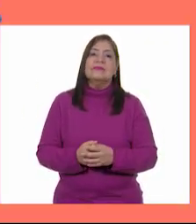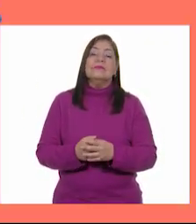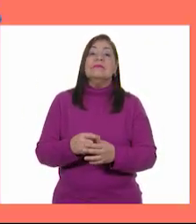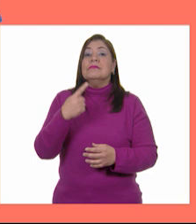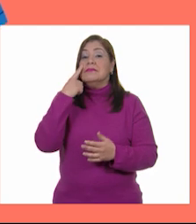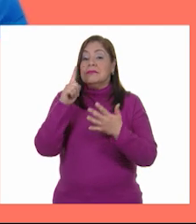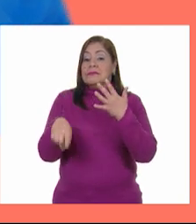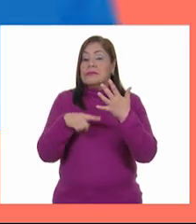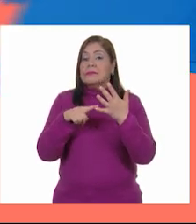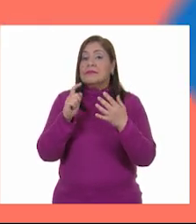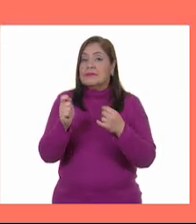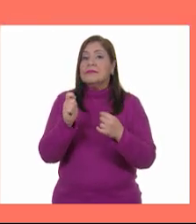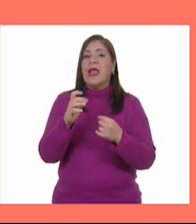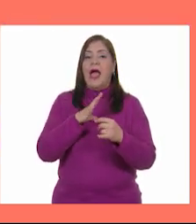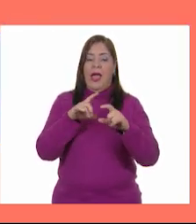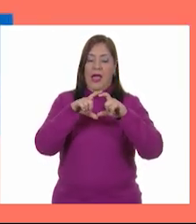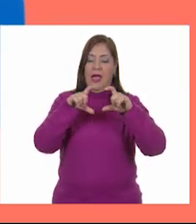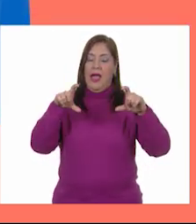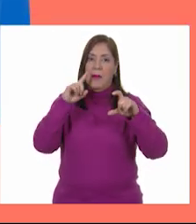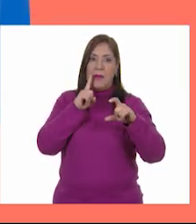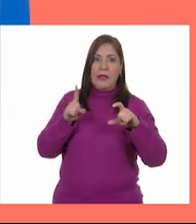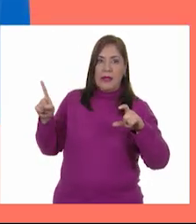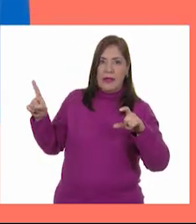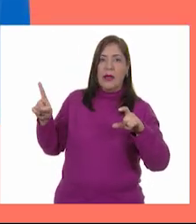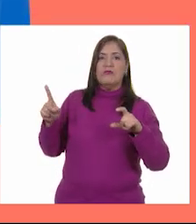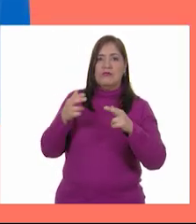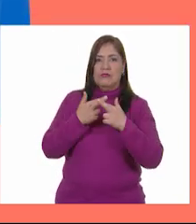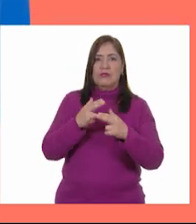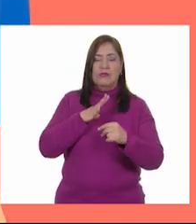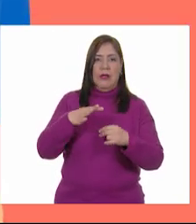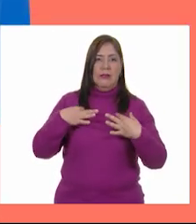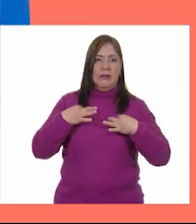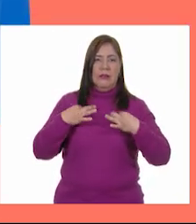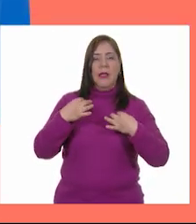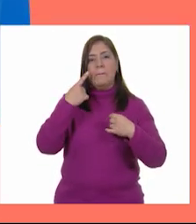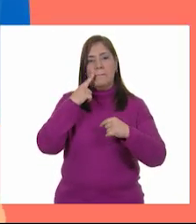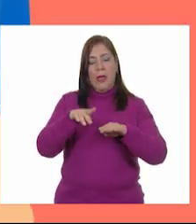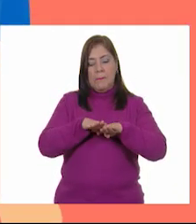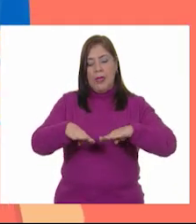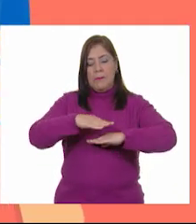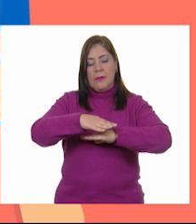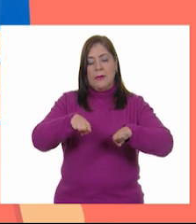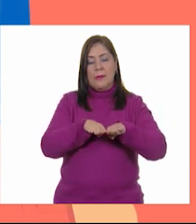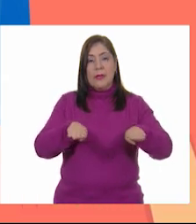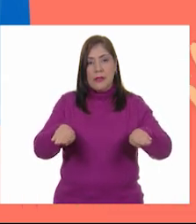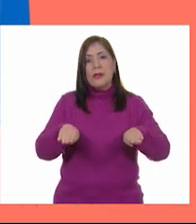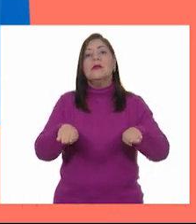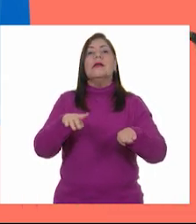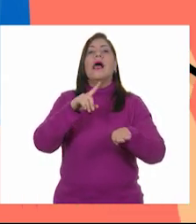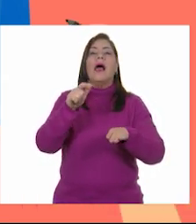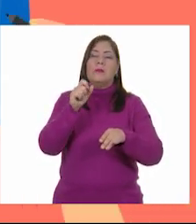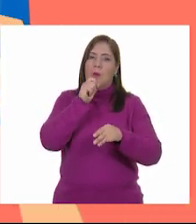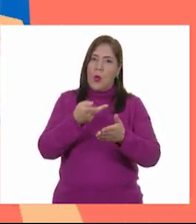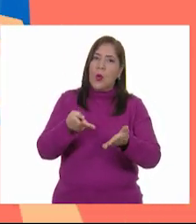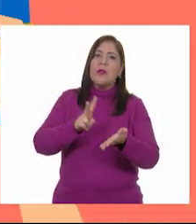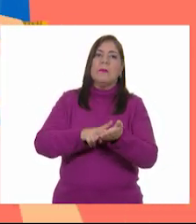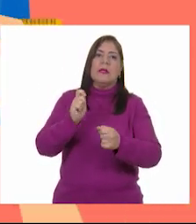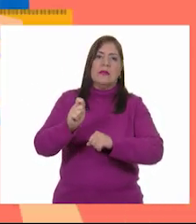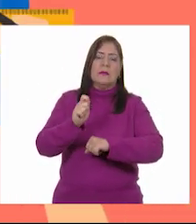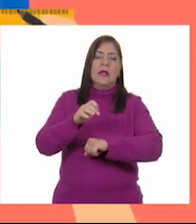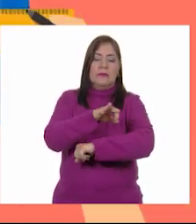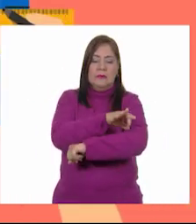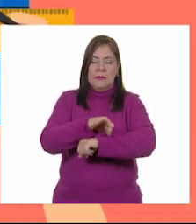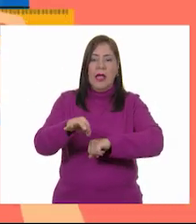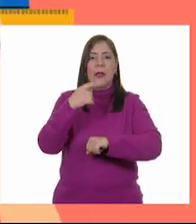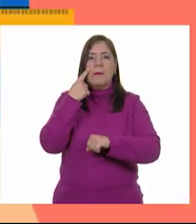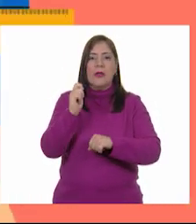5. Ahora tenemos un pequeño pedazo de playera. Estira a lo ancho y con ayuda de la regla, mide y marca con